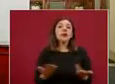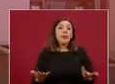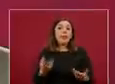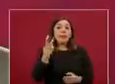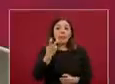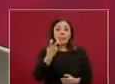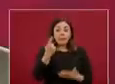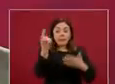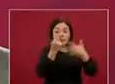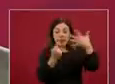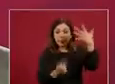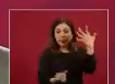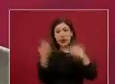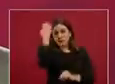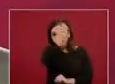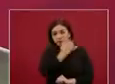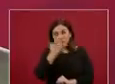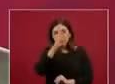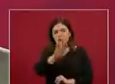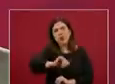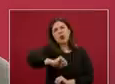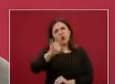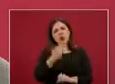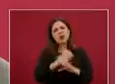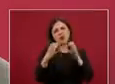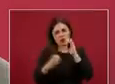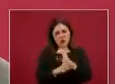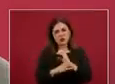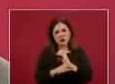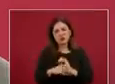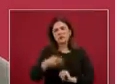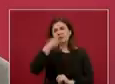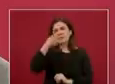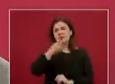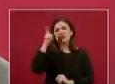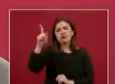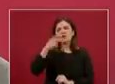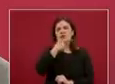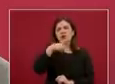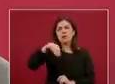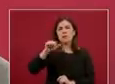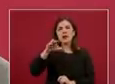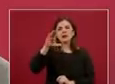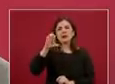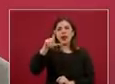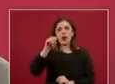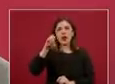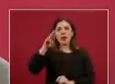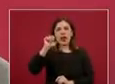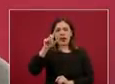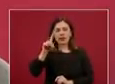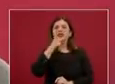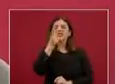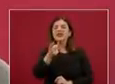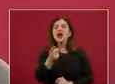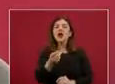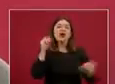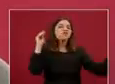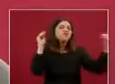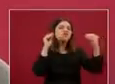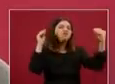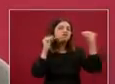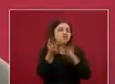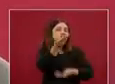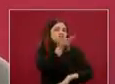Entonces, toda esta es la exploración y hay otra parte, comentaba el canciller Marcelo Ebrard el martes en el Pulso de la Salud, que son las negociaciones